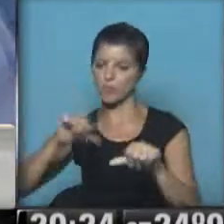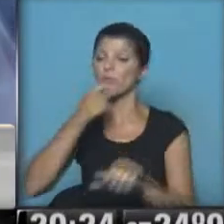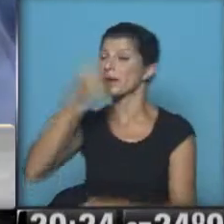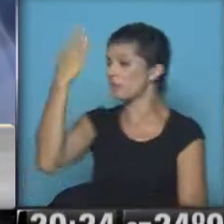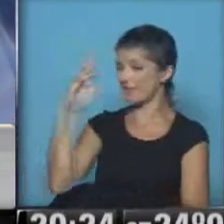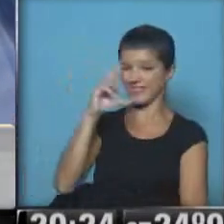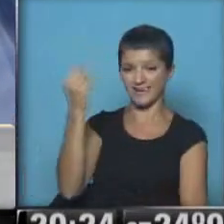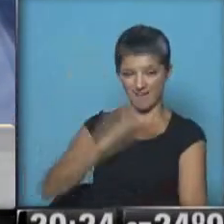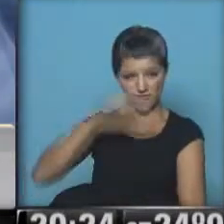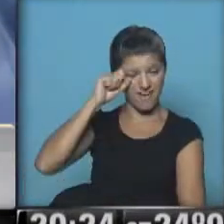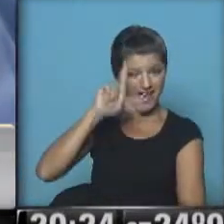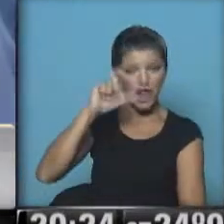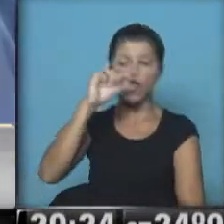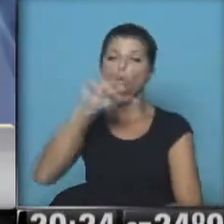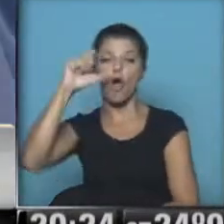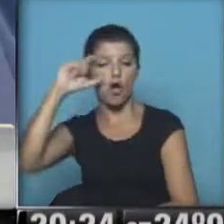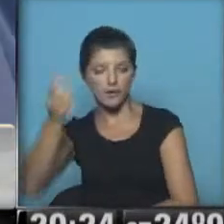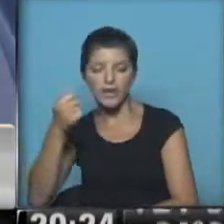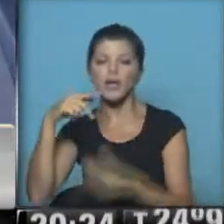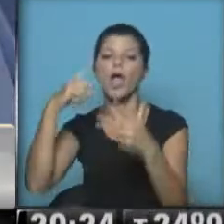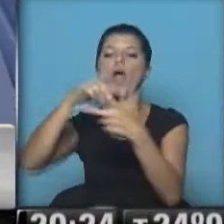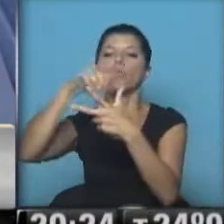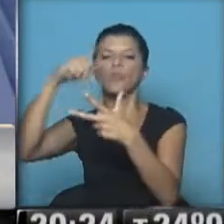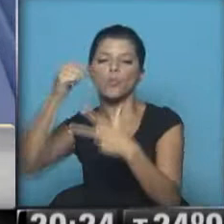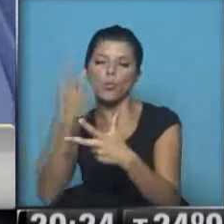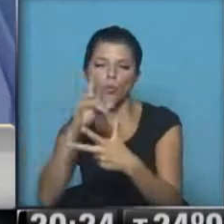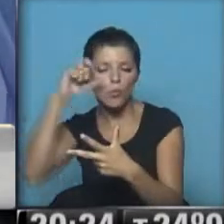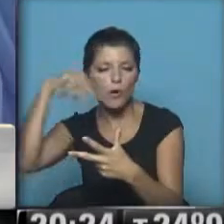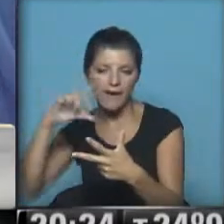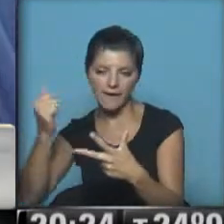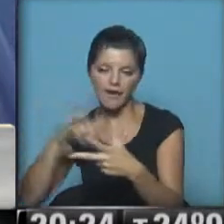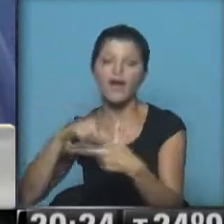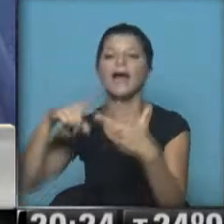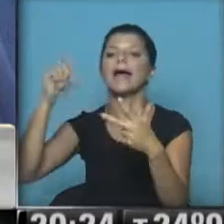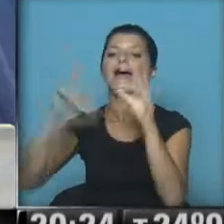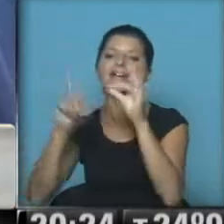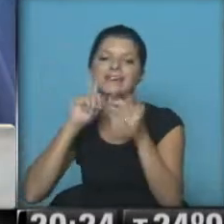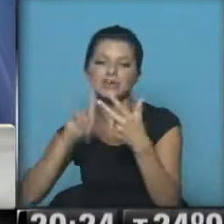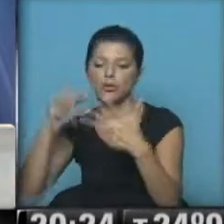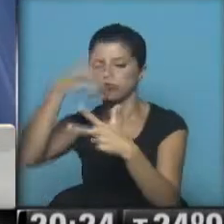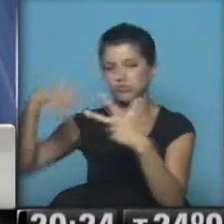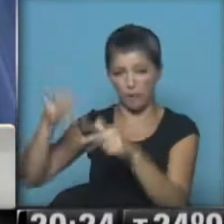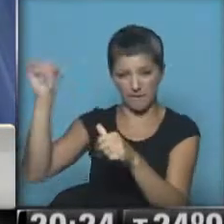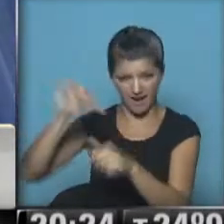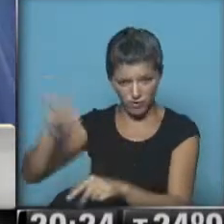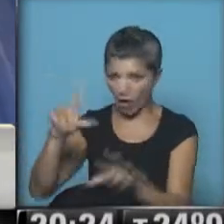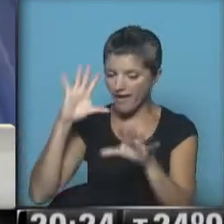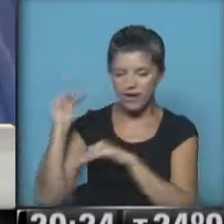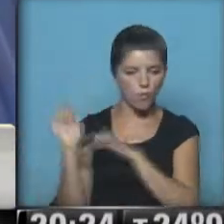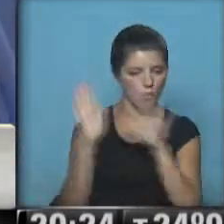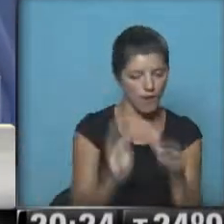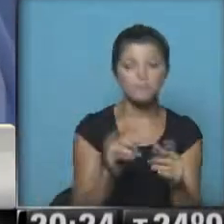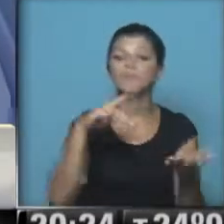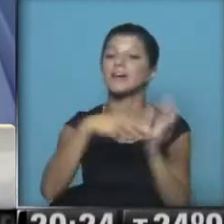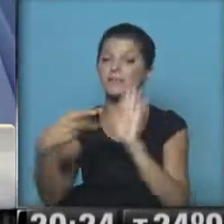Correa, perdiendo Guayaquil, perdiendo Cuenca, perdiendo incluso Quito. Esto quiere decir que los liderazgos en lo